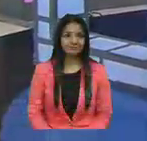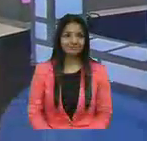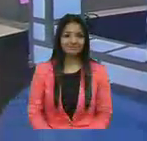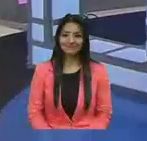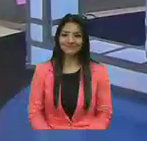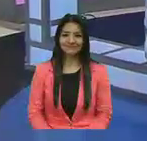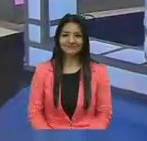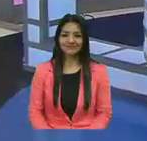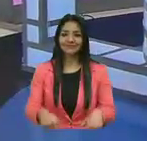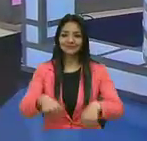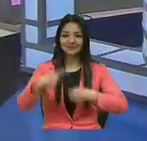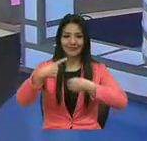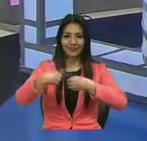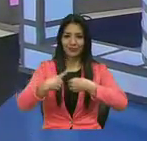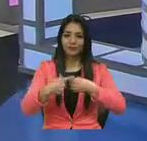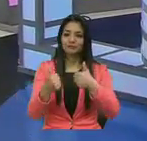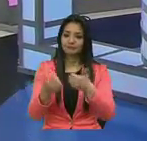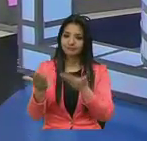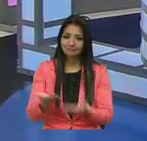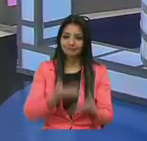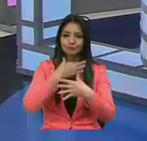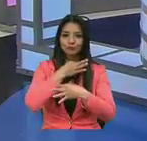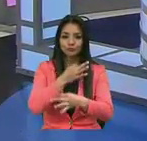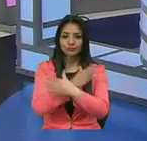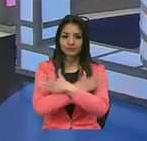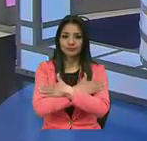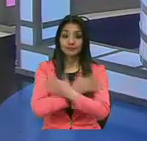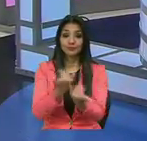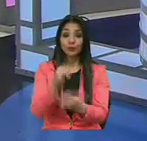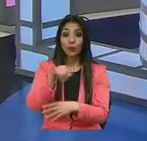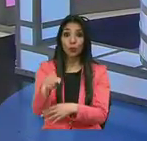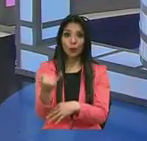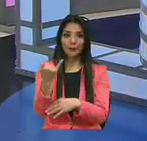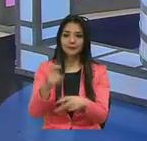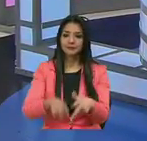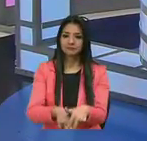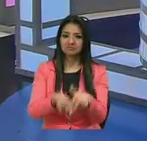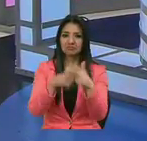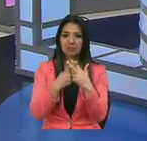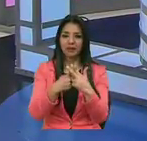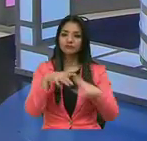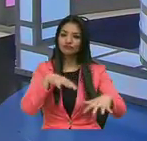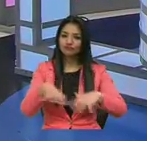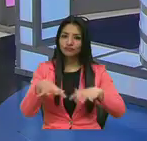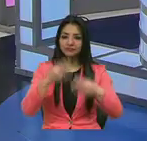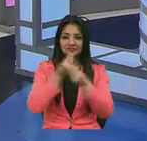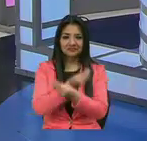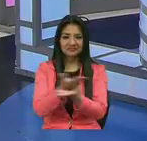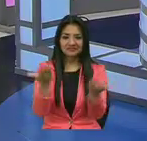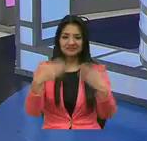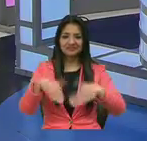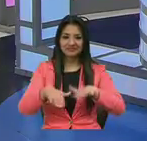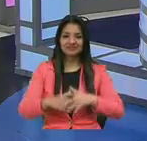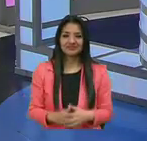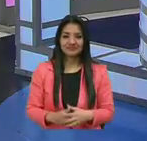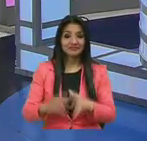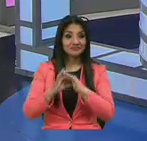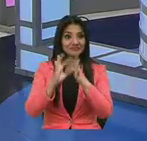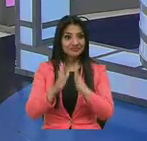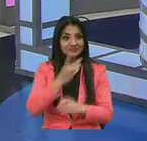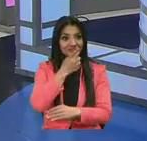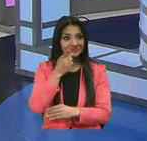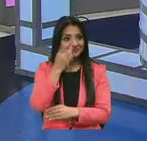Desde la ciudad de Quito es un grato placer saludarles en este día jueves al iniciar el trajinar de la información. Mi querida Ali de Anita, buen